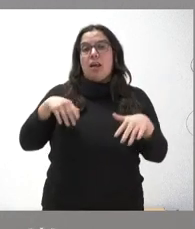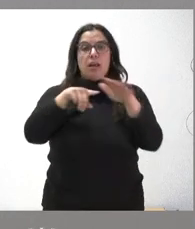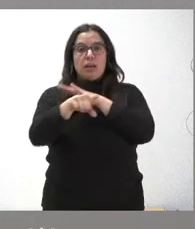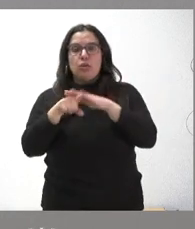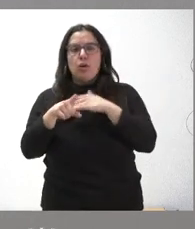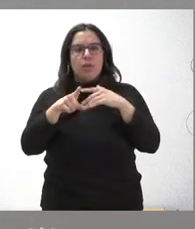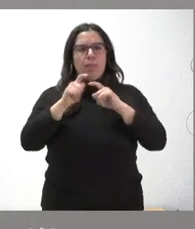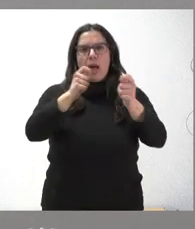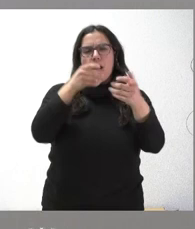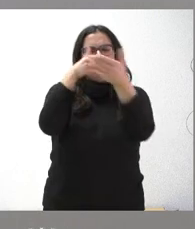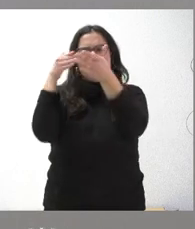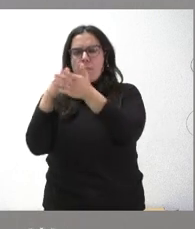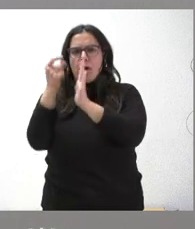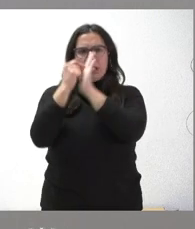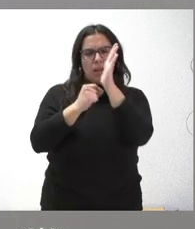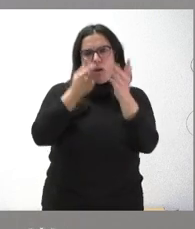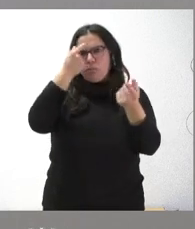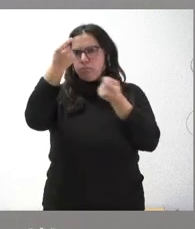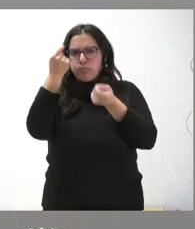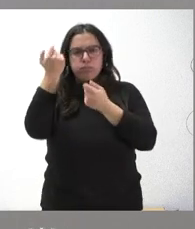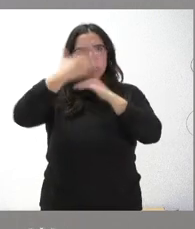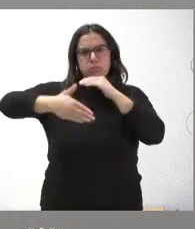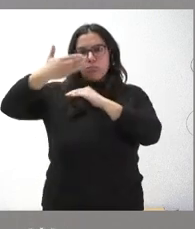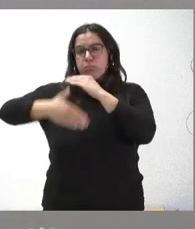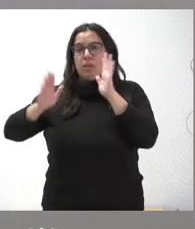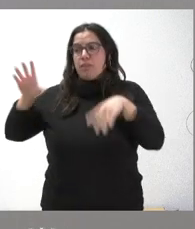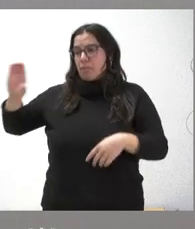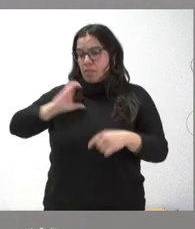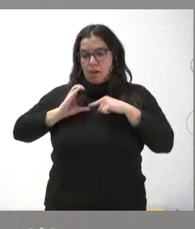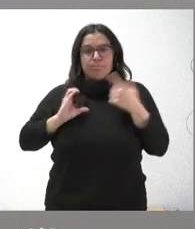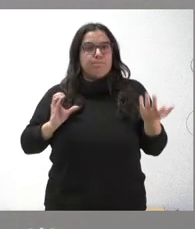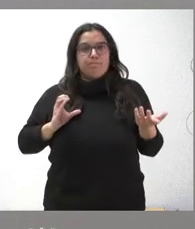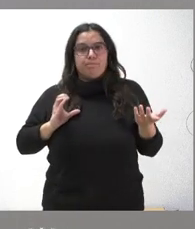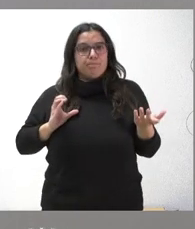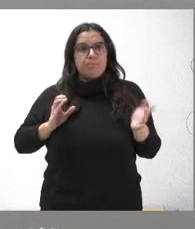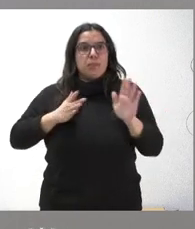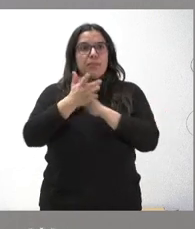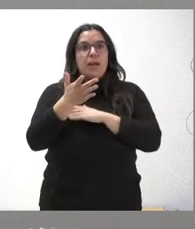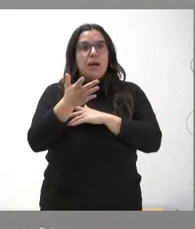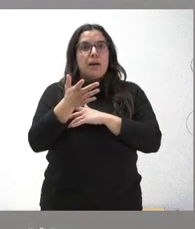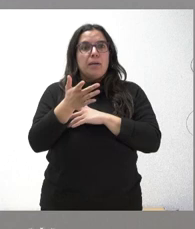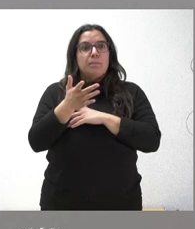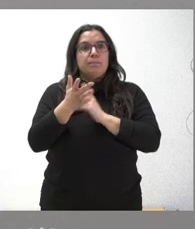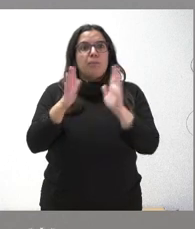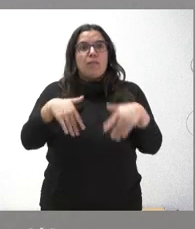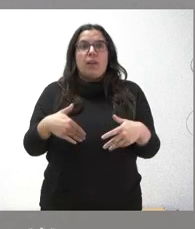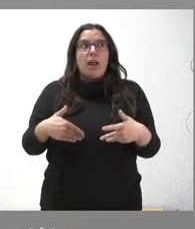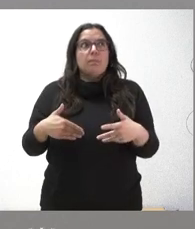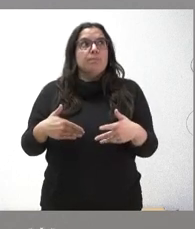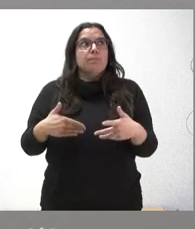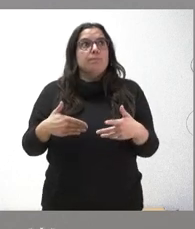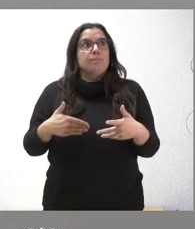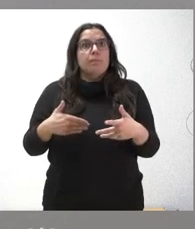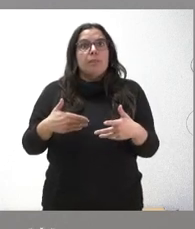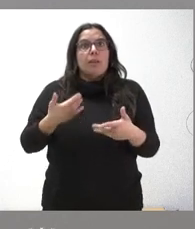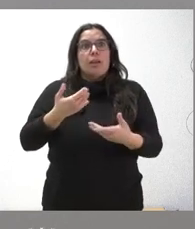difícil que lo puedan pedir Pues estamos haciendo un eh ejercicio de Eh no